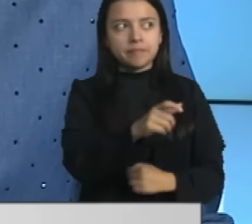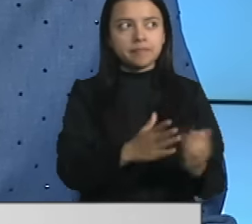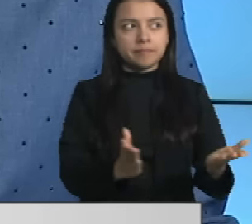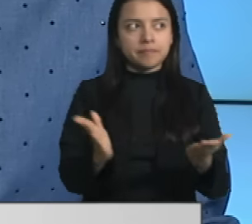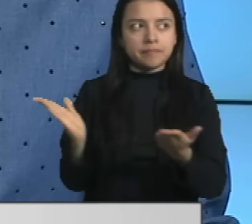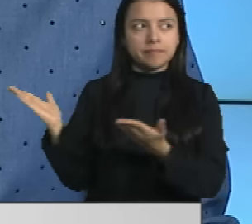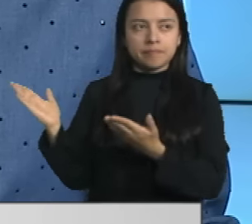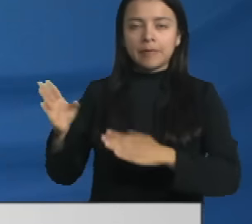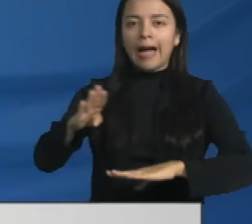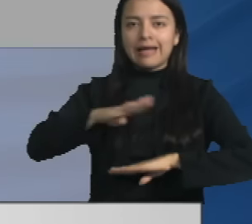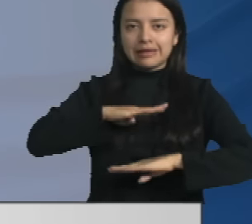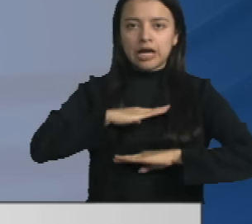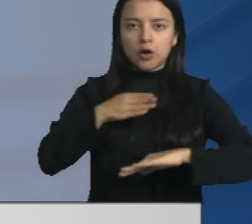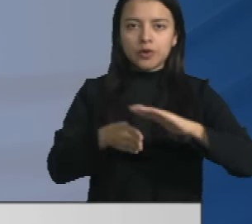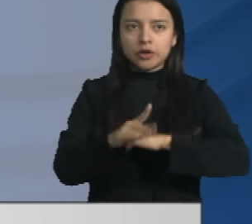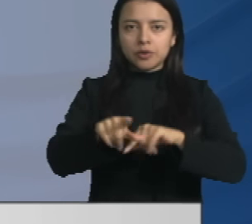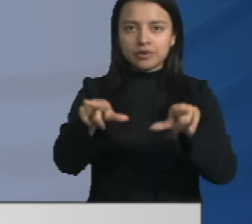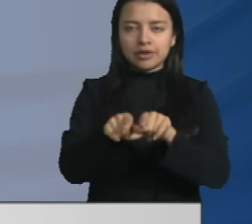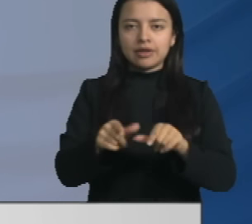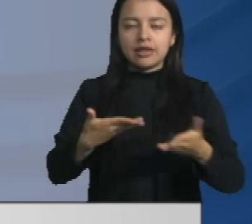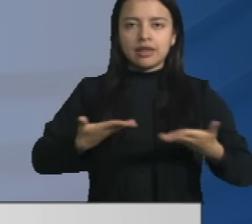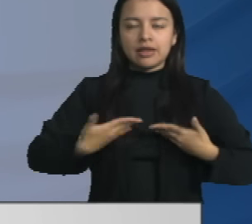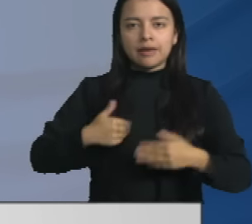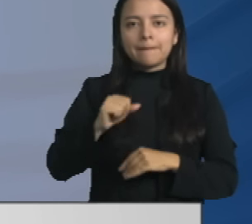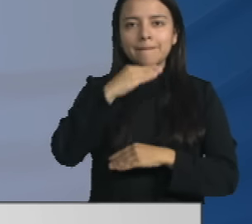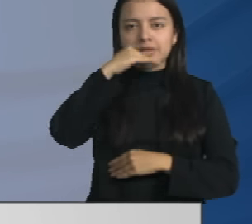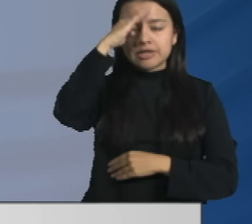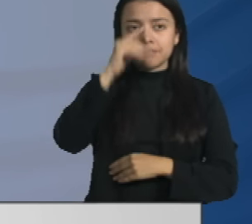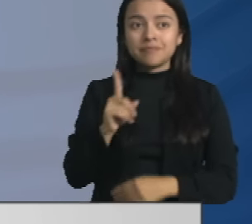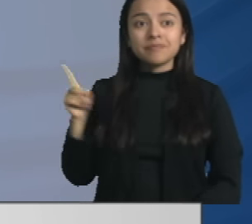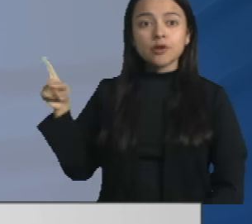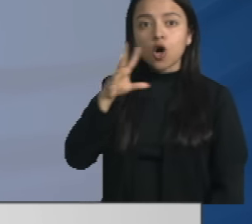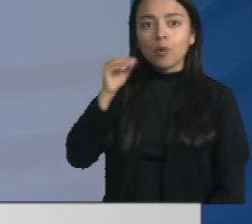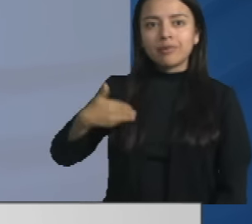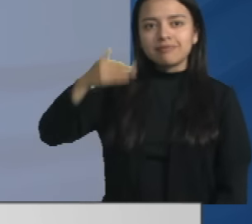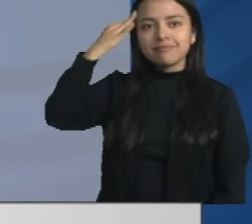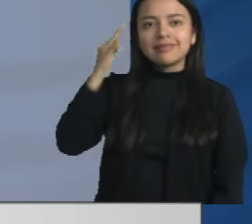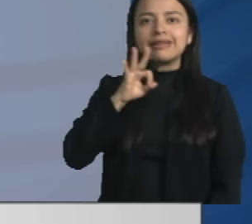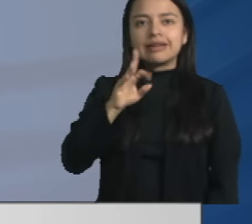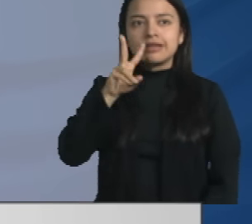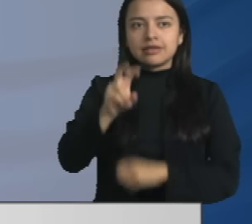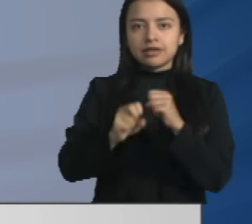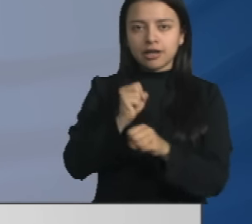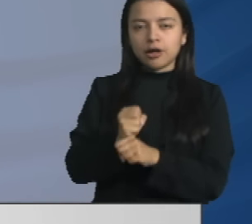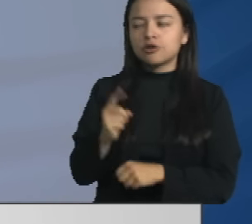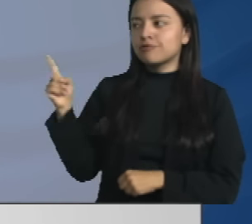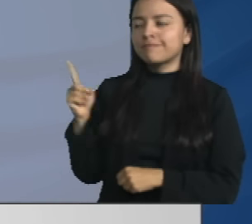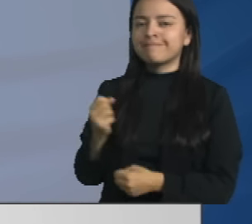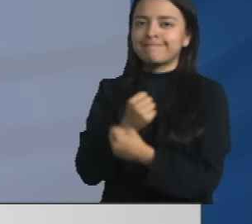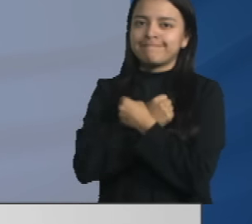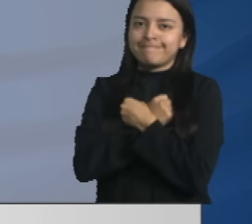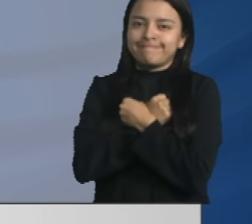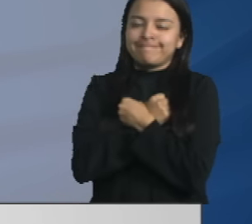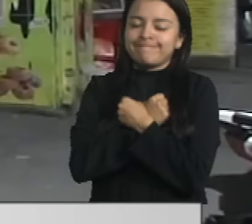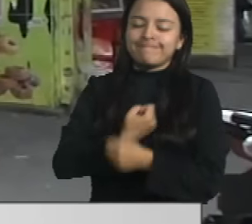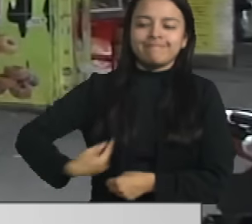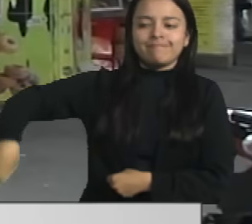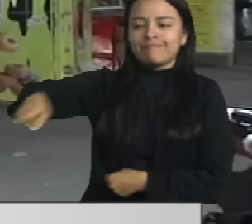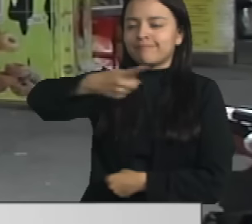comercial de Medellín. Dumar Alexander Franco, de 37 años, es quizás uno de los hombres más queridos de esta